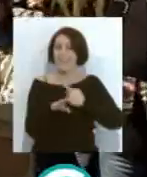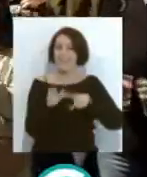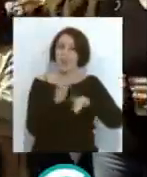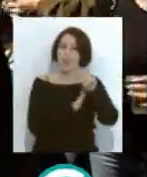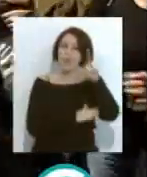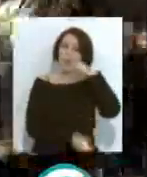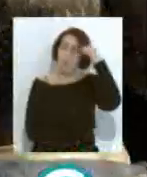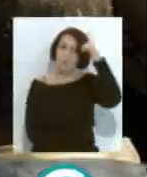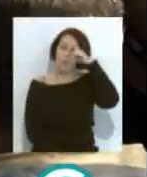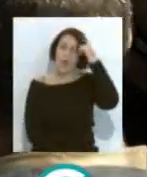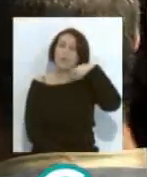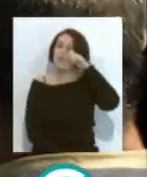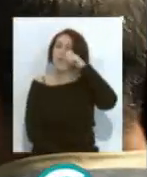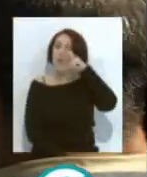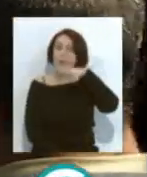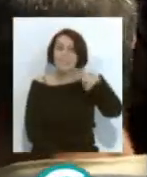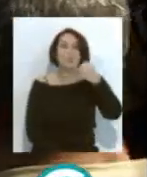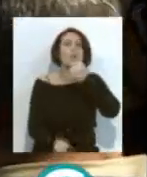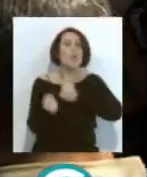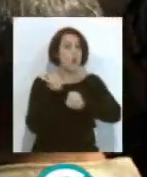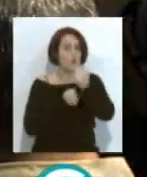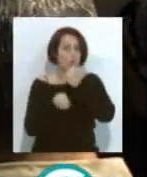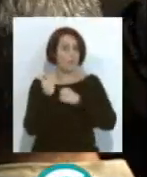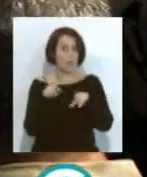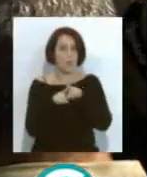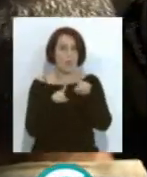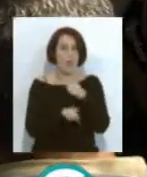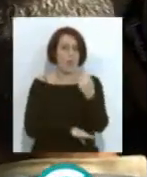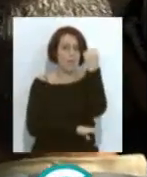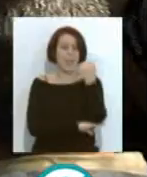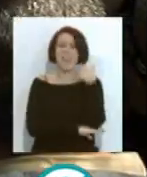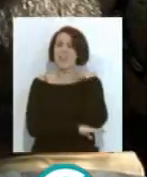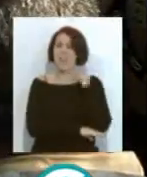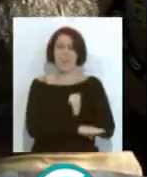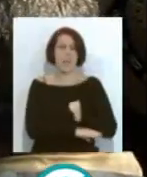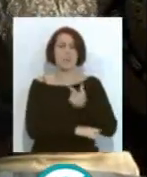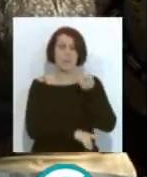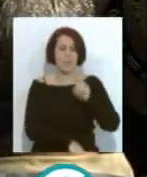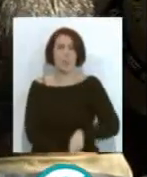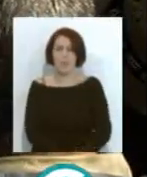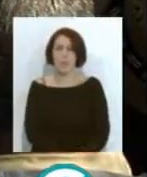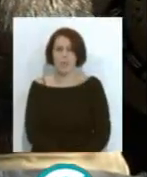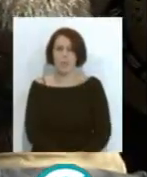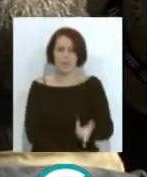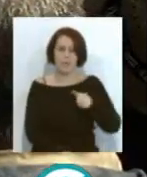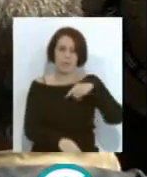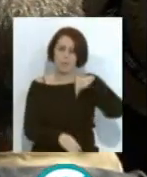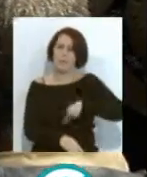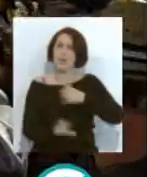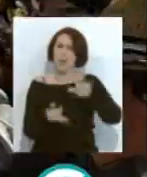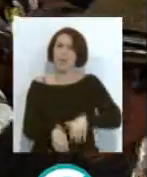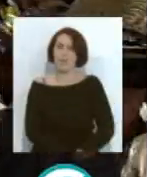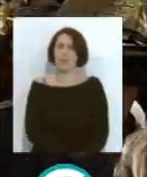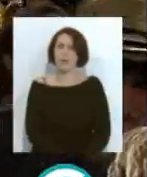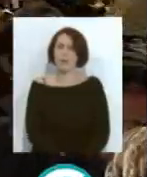cultural, turístico y económico, como pilar de riqueza también de Cádiz.